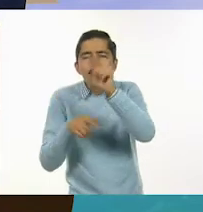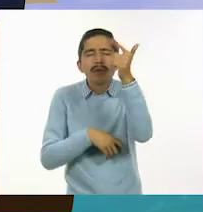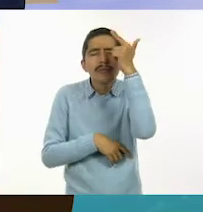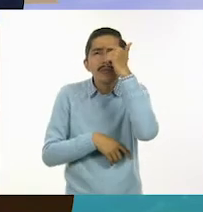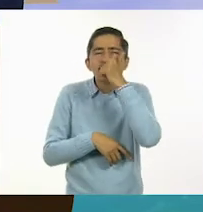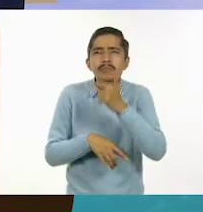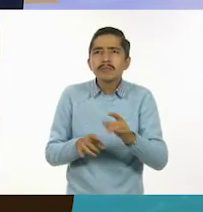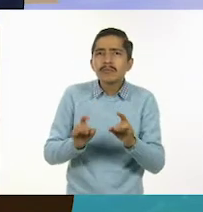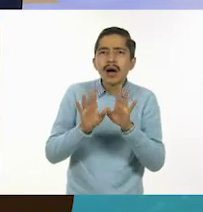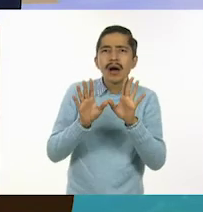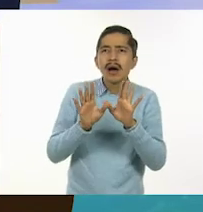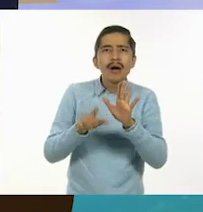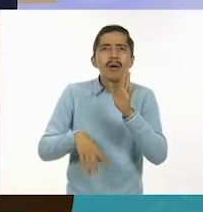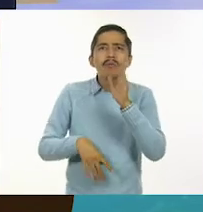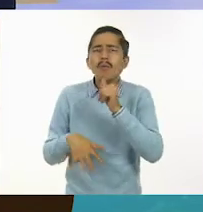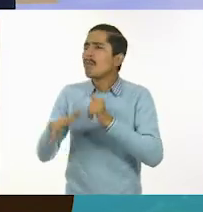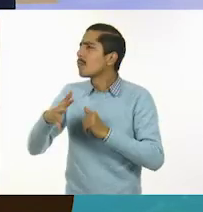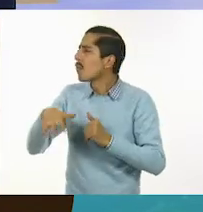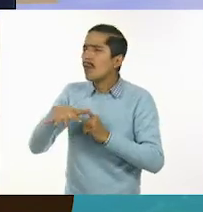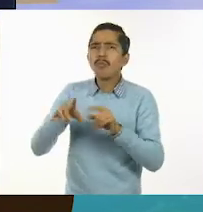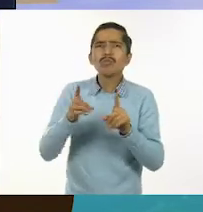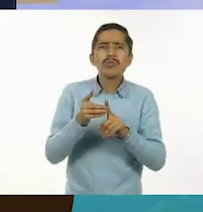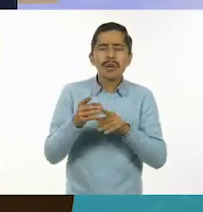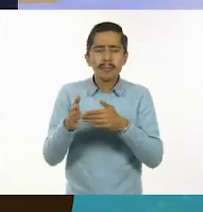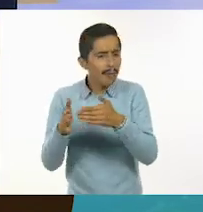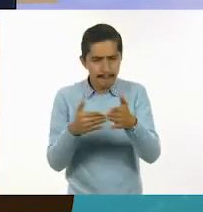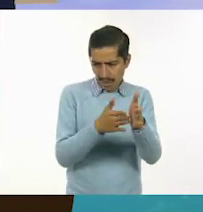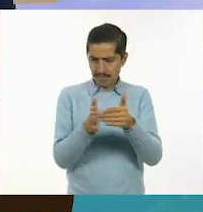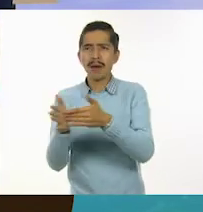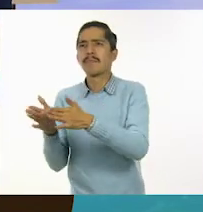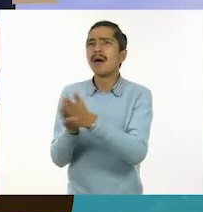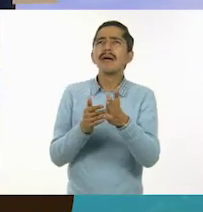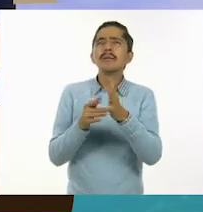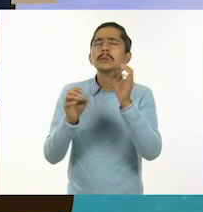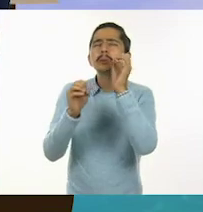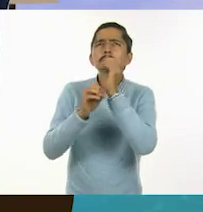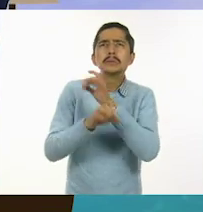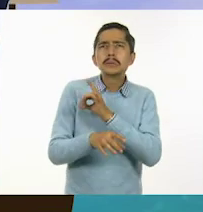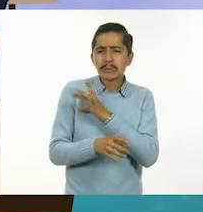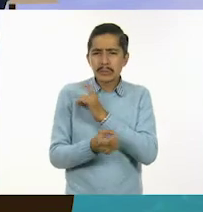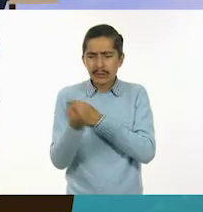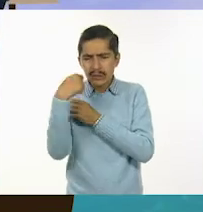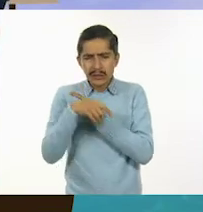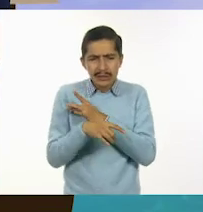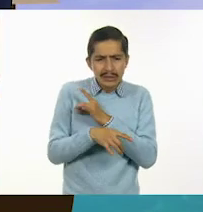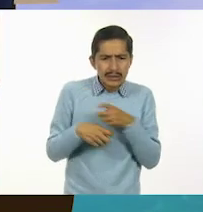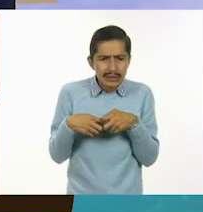encontrar el camino de regreso. Totalmente paralizado de miedo.